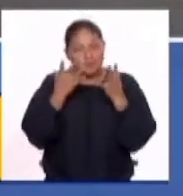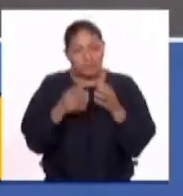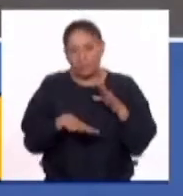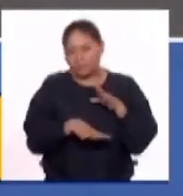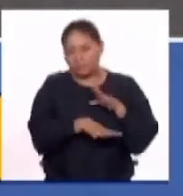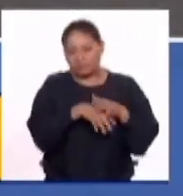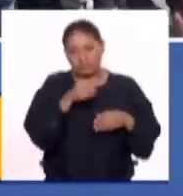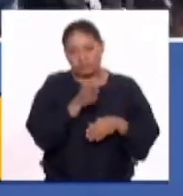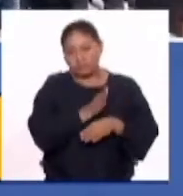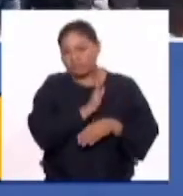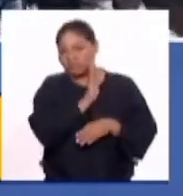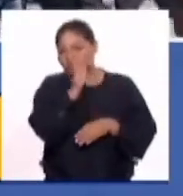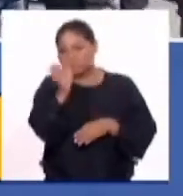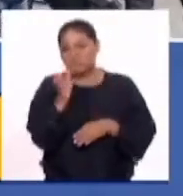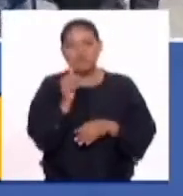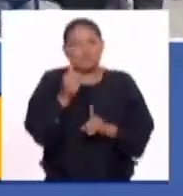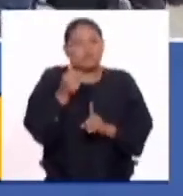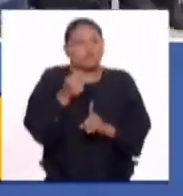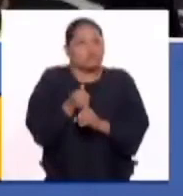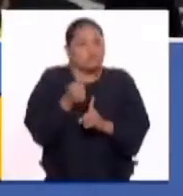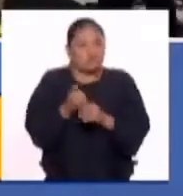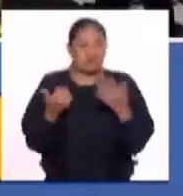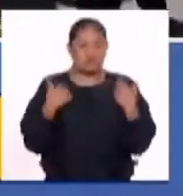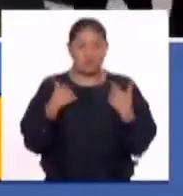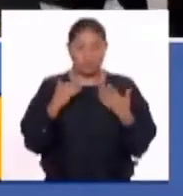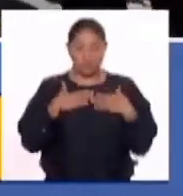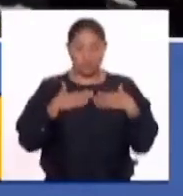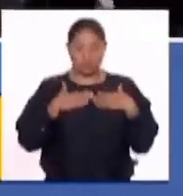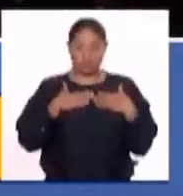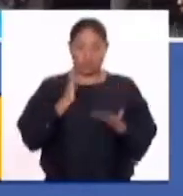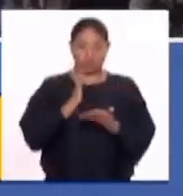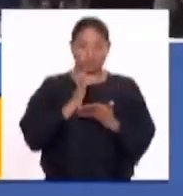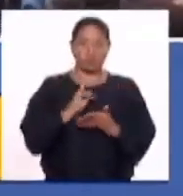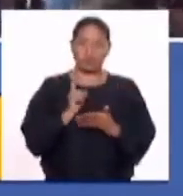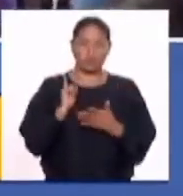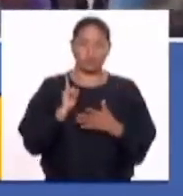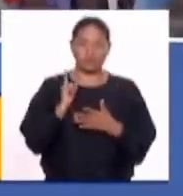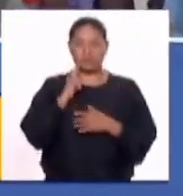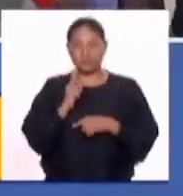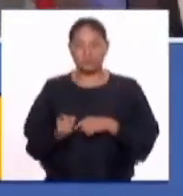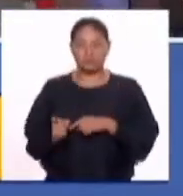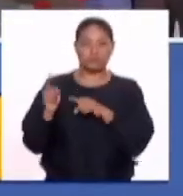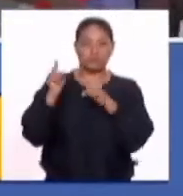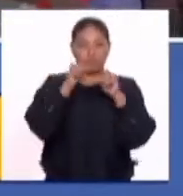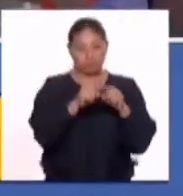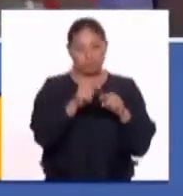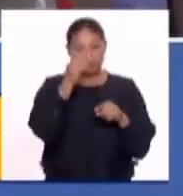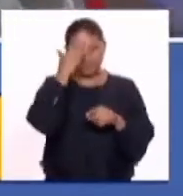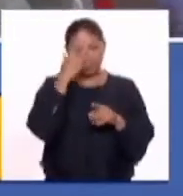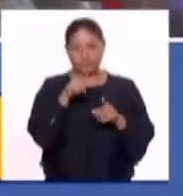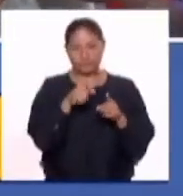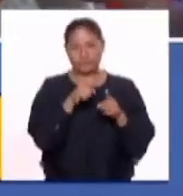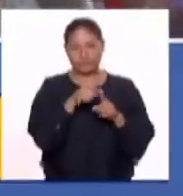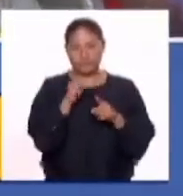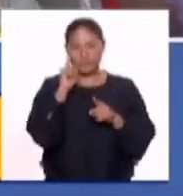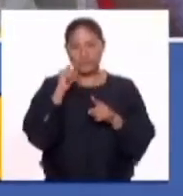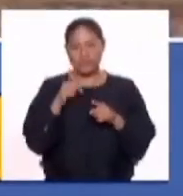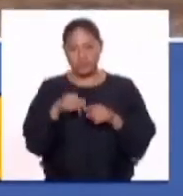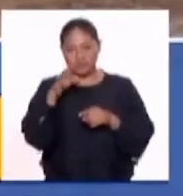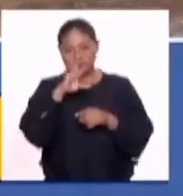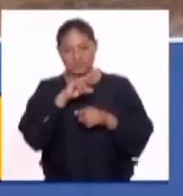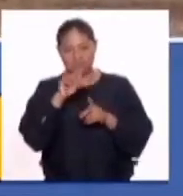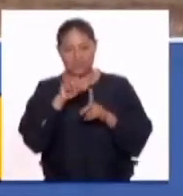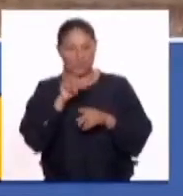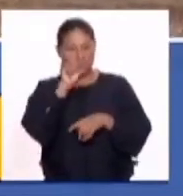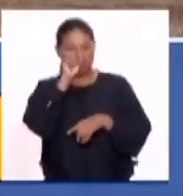extranjera que está decidiendo salir y que claramente se dirigen a la frontera norte de Chile, sur del Perú, porque no lo podrían hacer por otra, no podrían